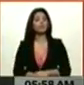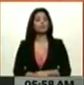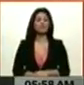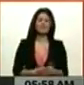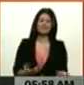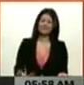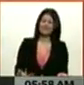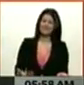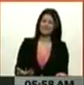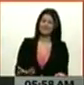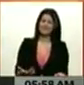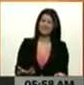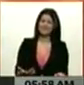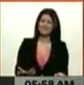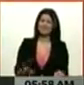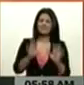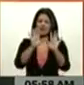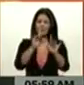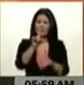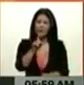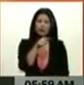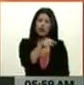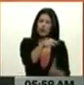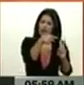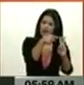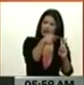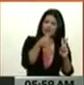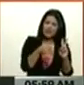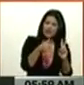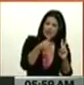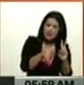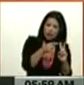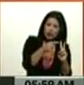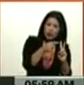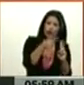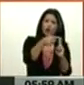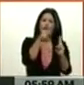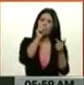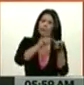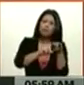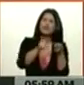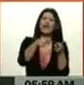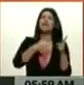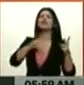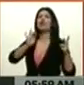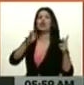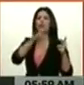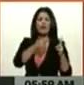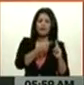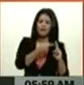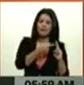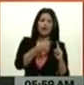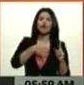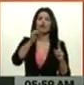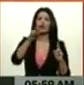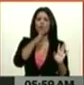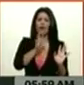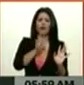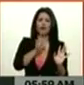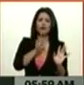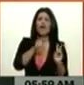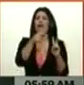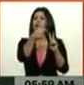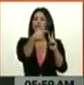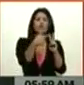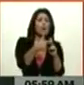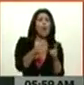¿Ah? ¿No es que a esa gente no le duele su muerto, vale? O sea, pero el comité de Guarimba, sí, no, ellos viajan por el